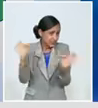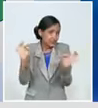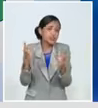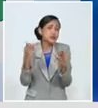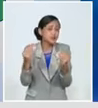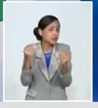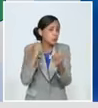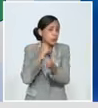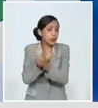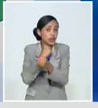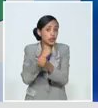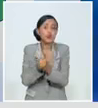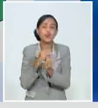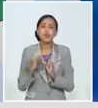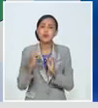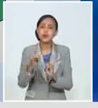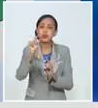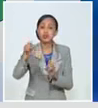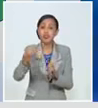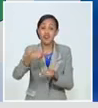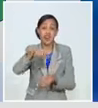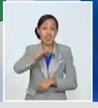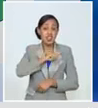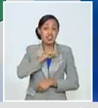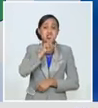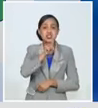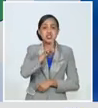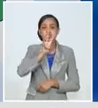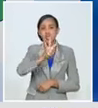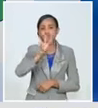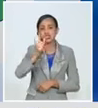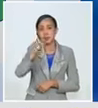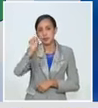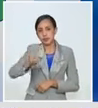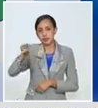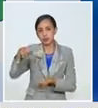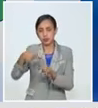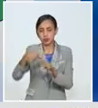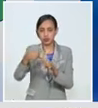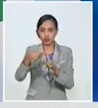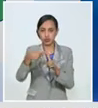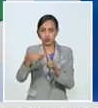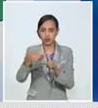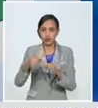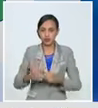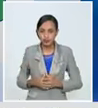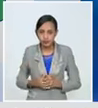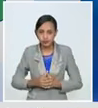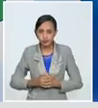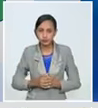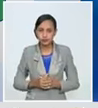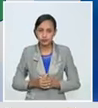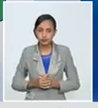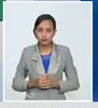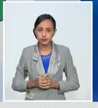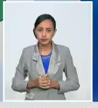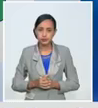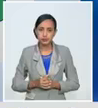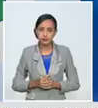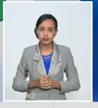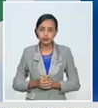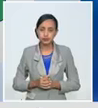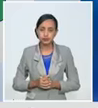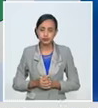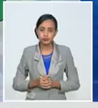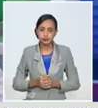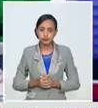se diagnosticaron ayer 133 personas con COVID-19. Importados, como